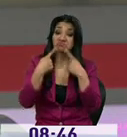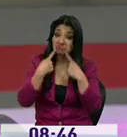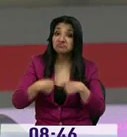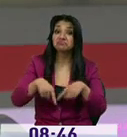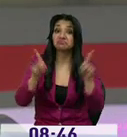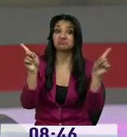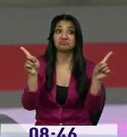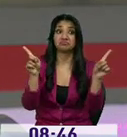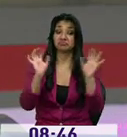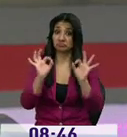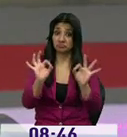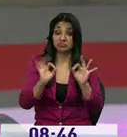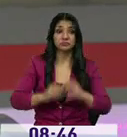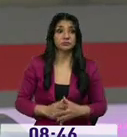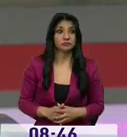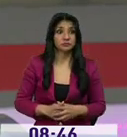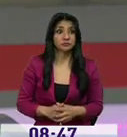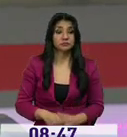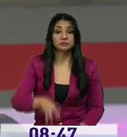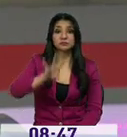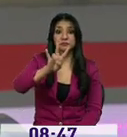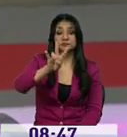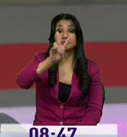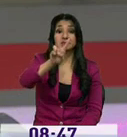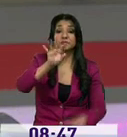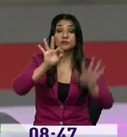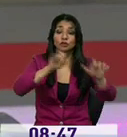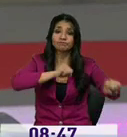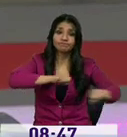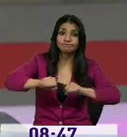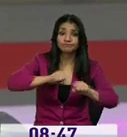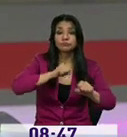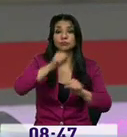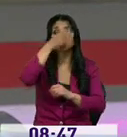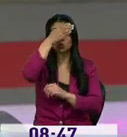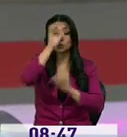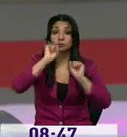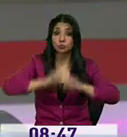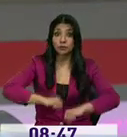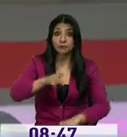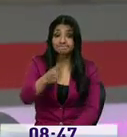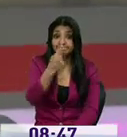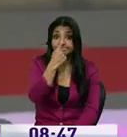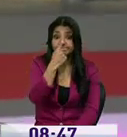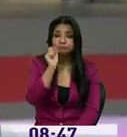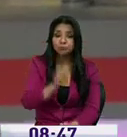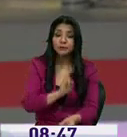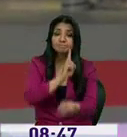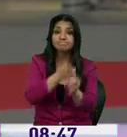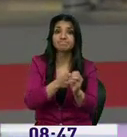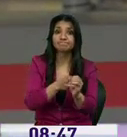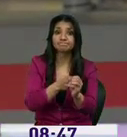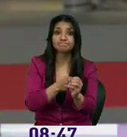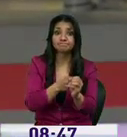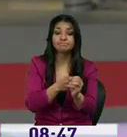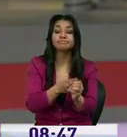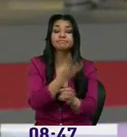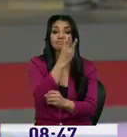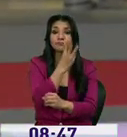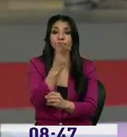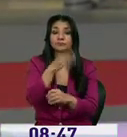convocatoria, qué bueno esto, ¿eh?, a 728 gestores culturales. Los interesados podrán postularse a través de la